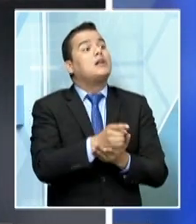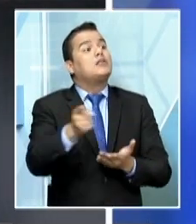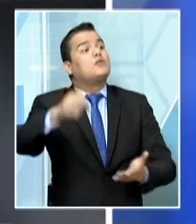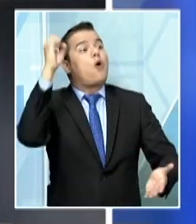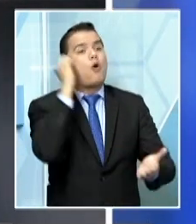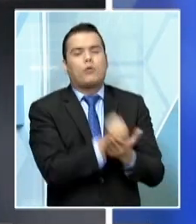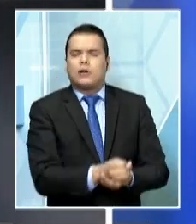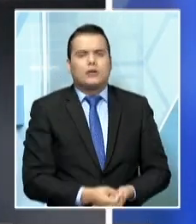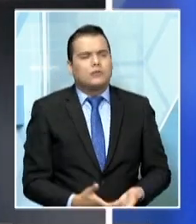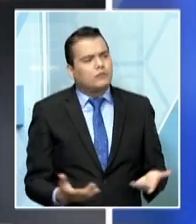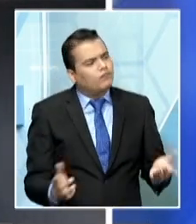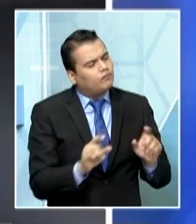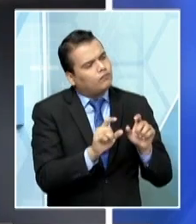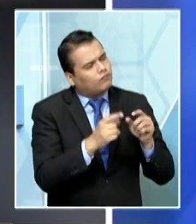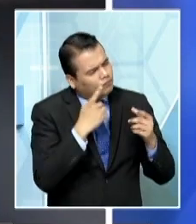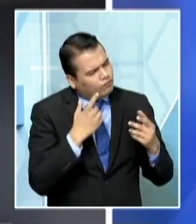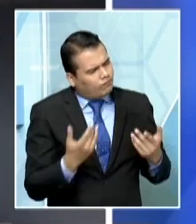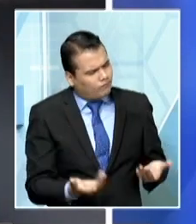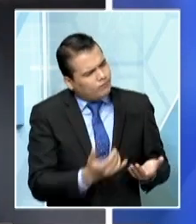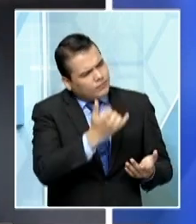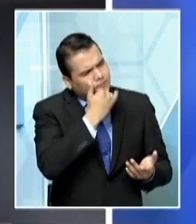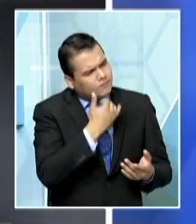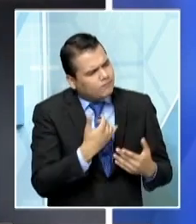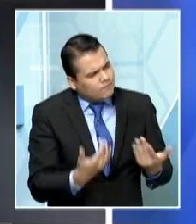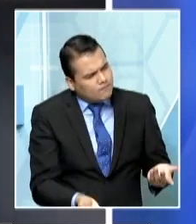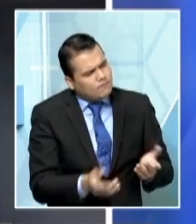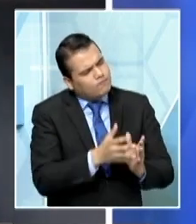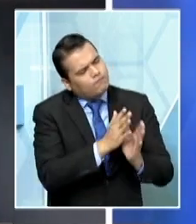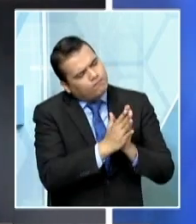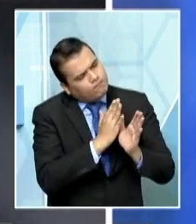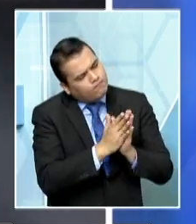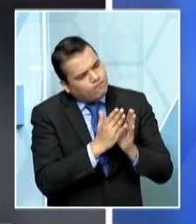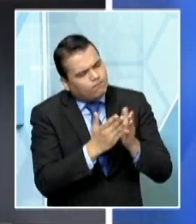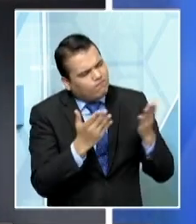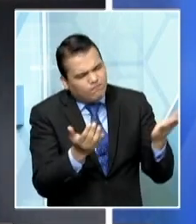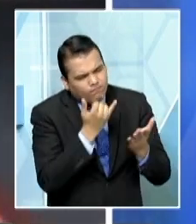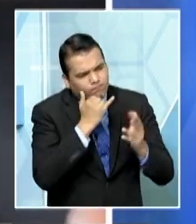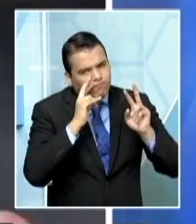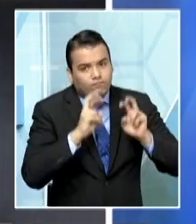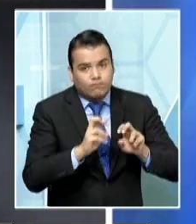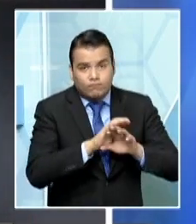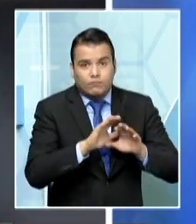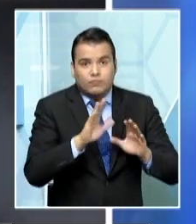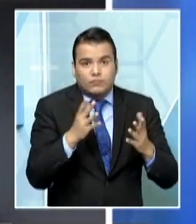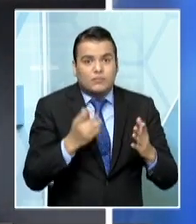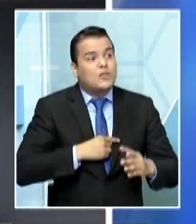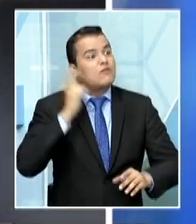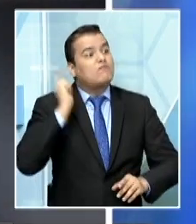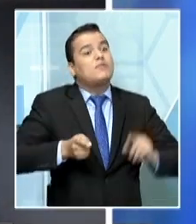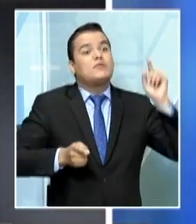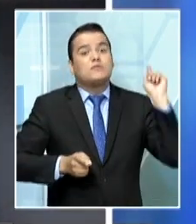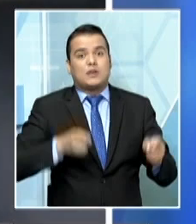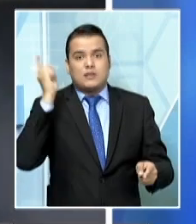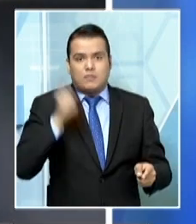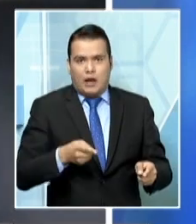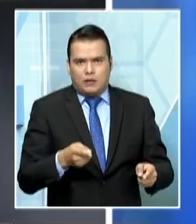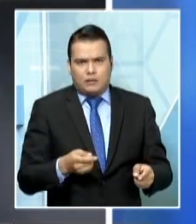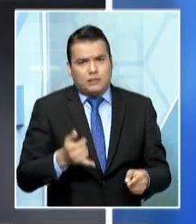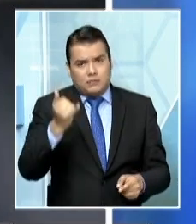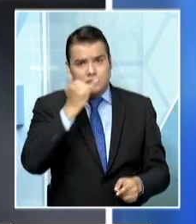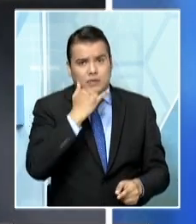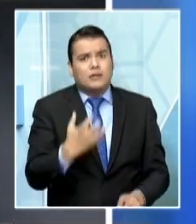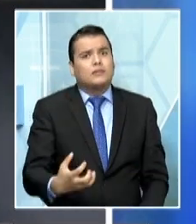otro, para saber que se cometen injusticias. La autoridad excesiva es autoritarismo y creo que el mundo